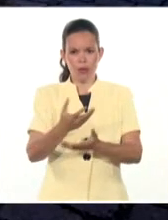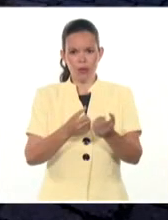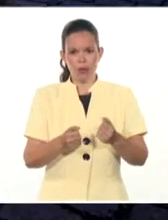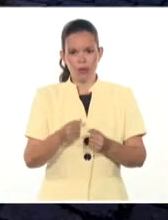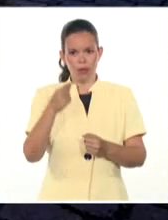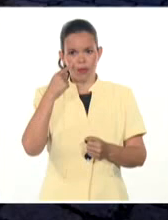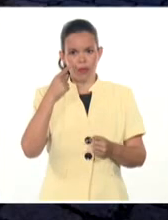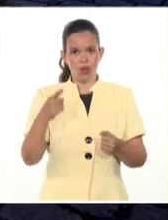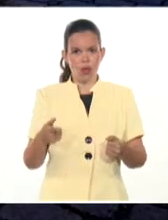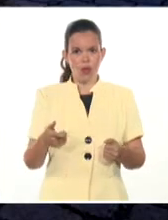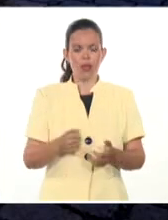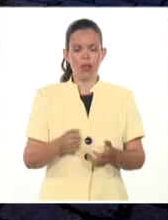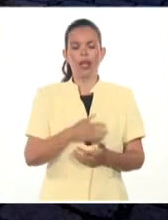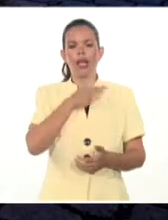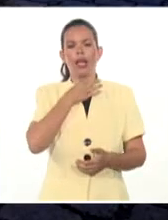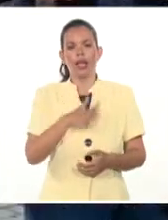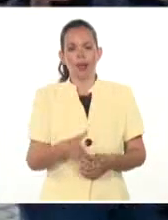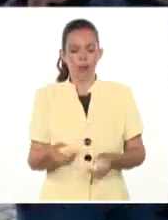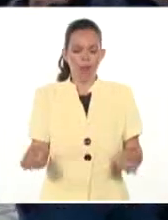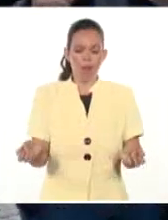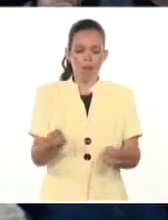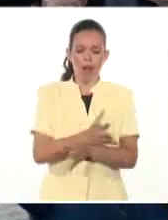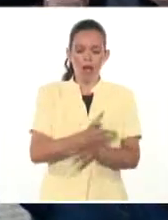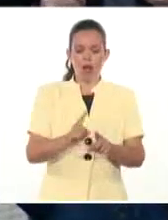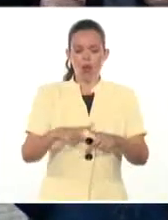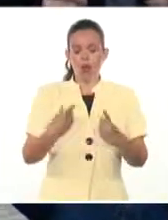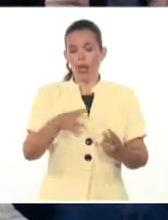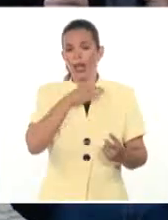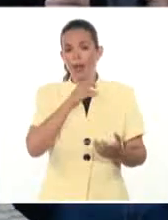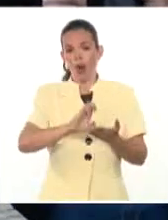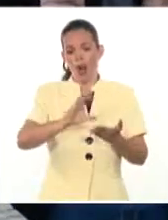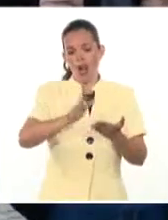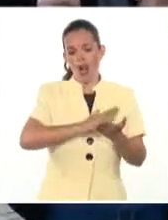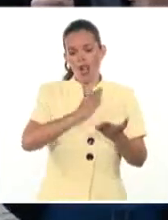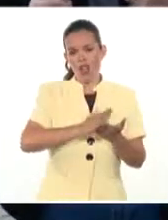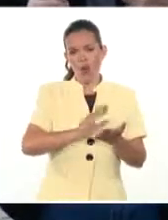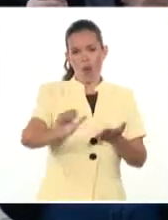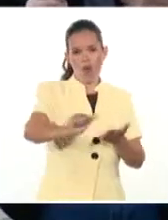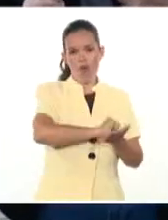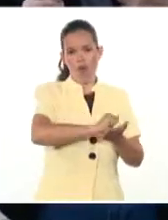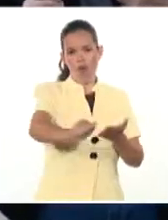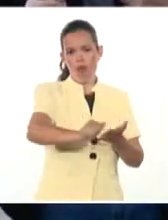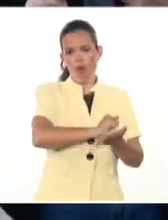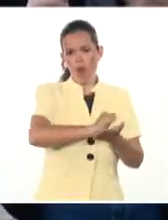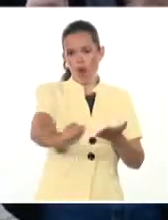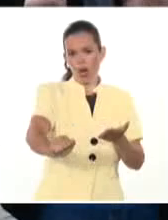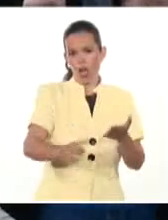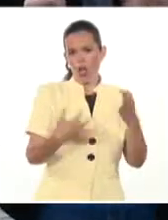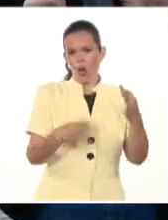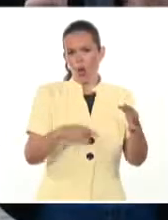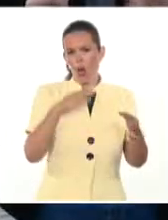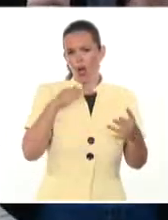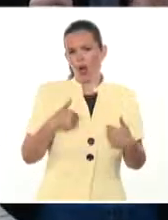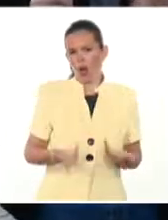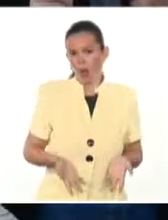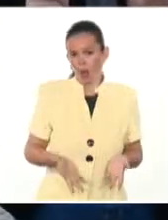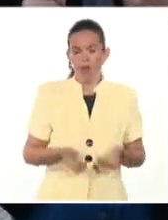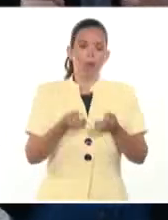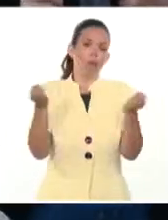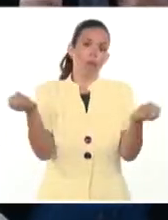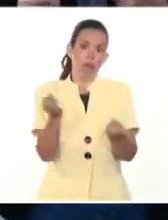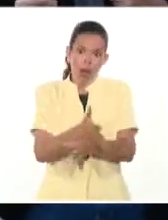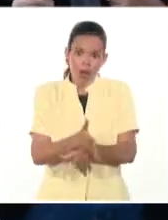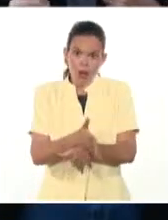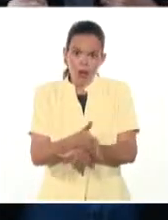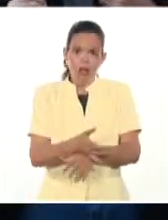las palabras a los libros, las hojas también nos quedan en blanco y vacías. Si le quitamos el conocimiento de nuestra mente